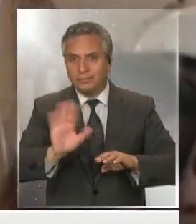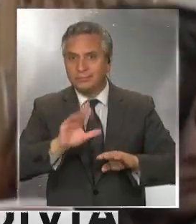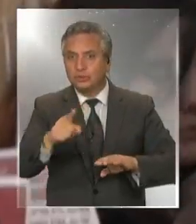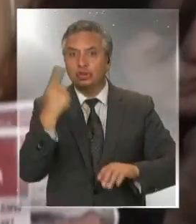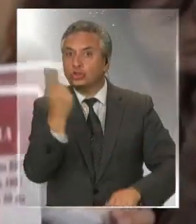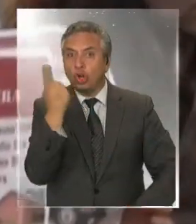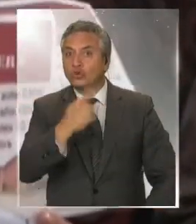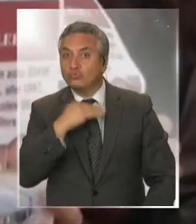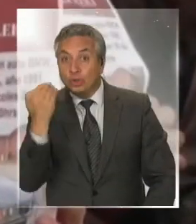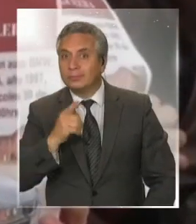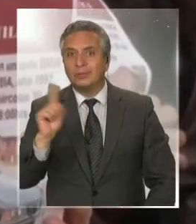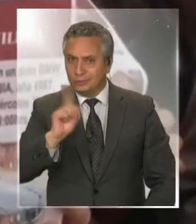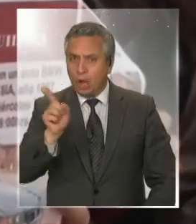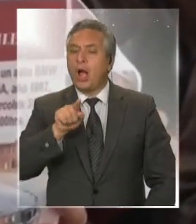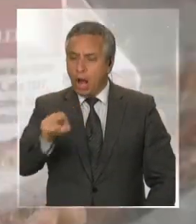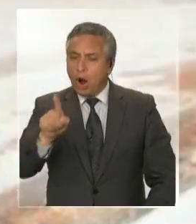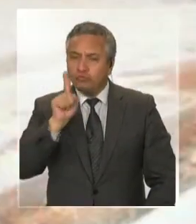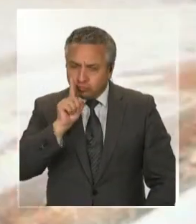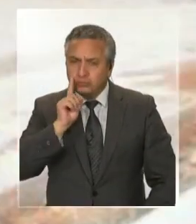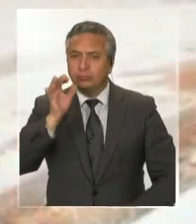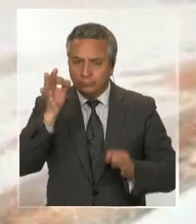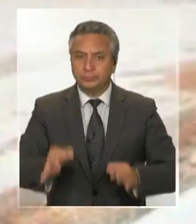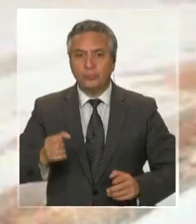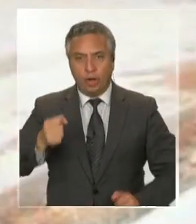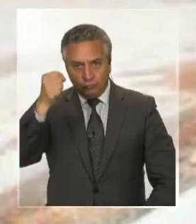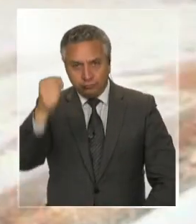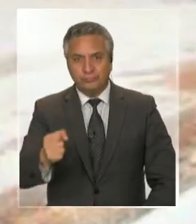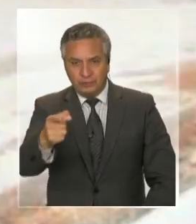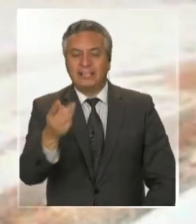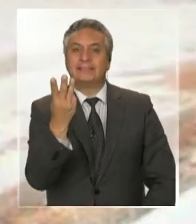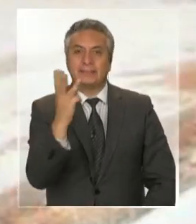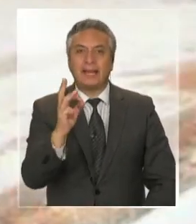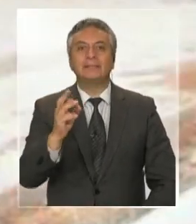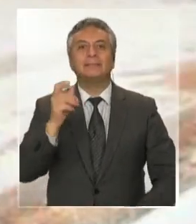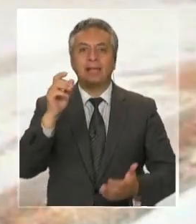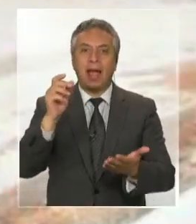investigue como homicidio lo ocurrido el 30 de septiembre del 2015.